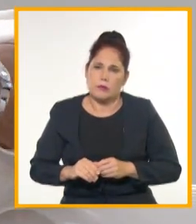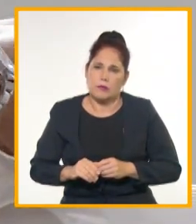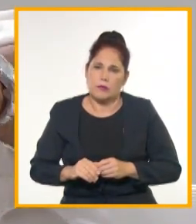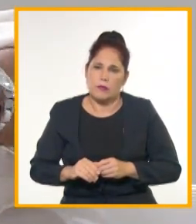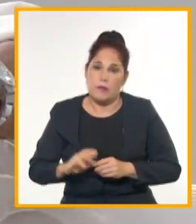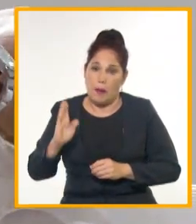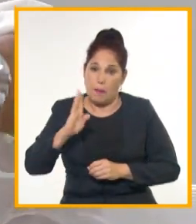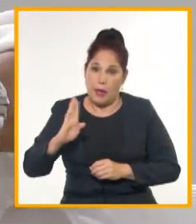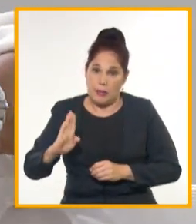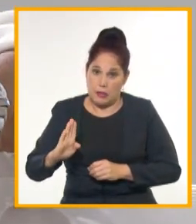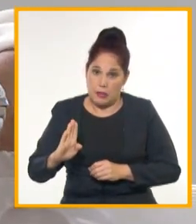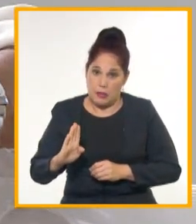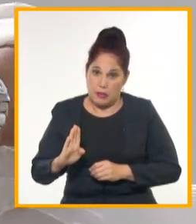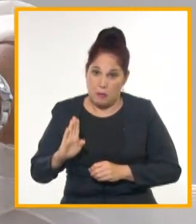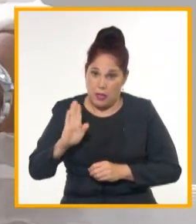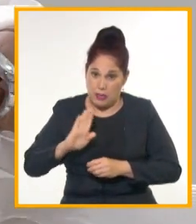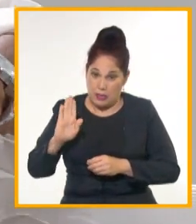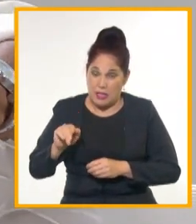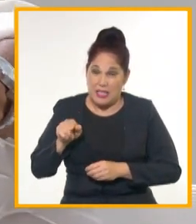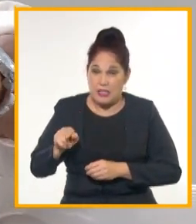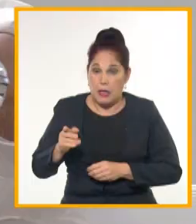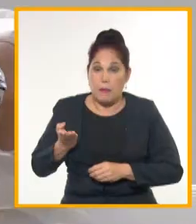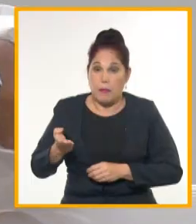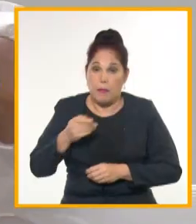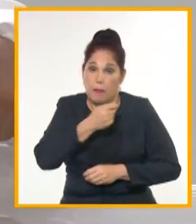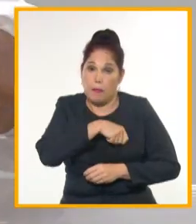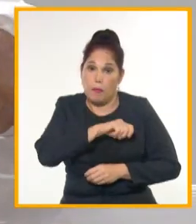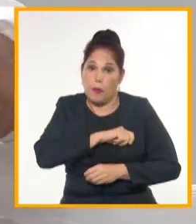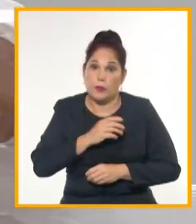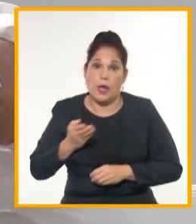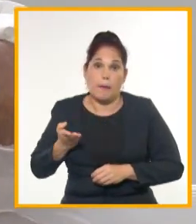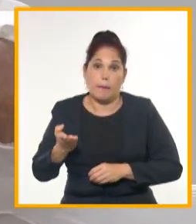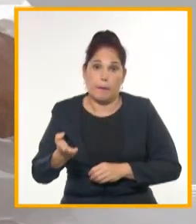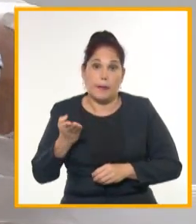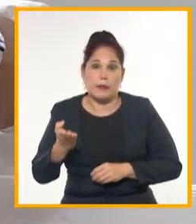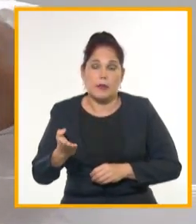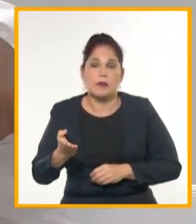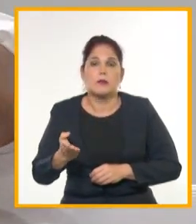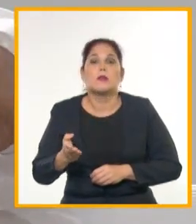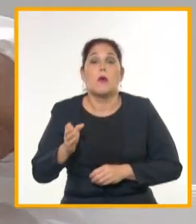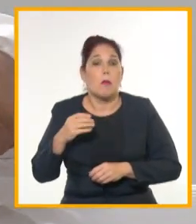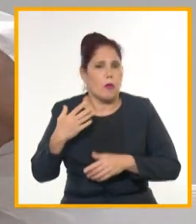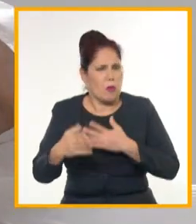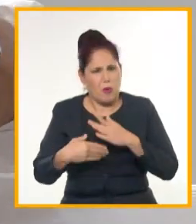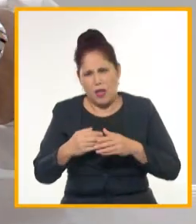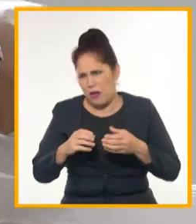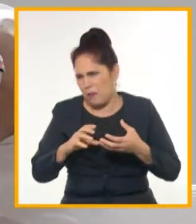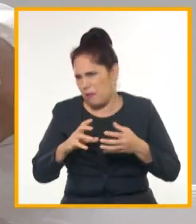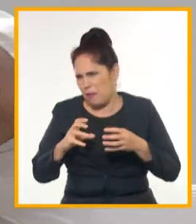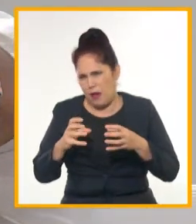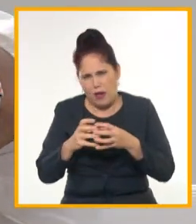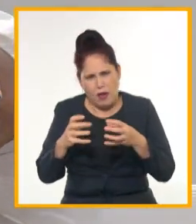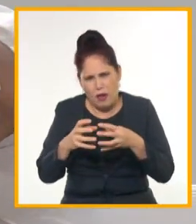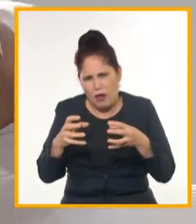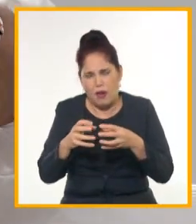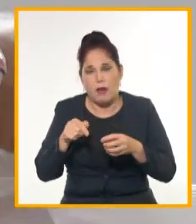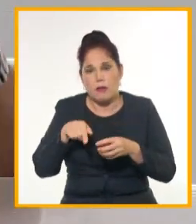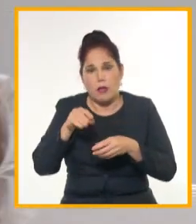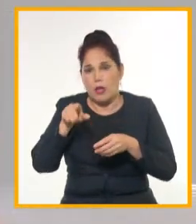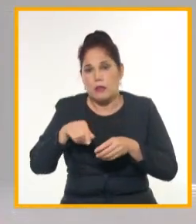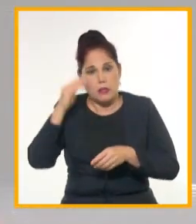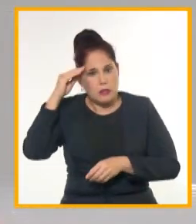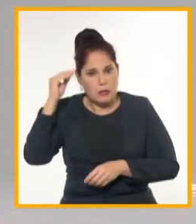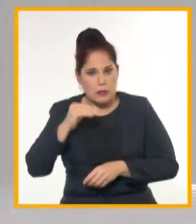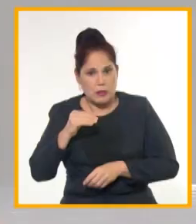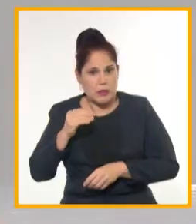la justicia, están demandando precisamente que se juzguen esos actos y hay conciencia de que no hacerlo